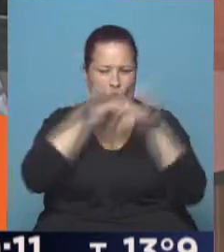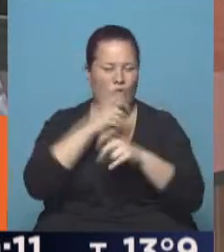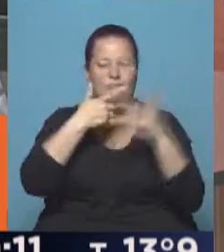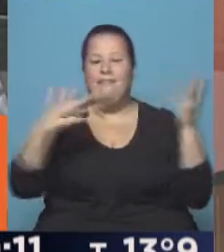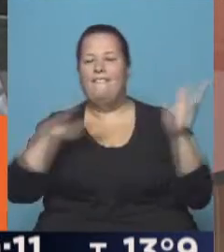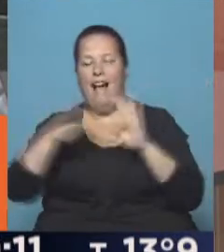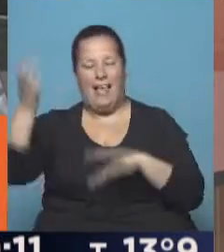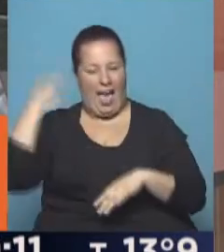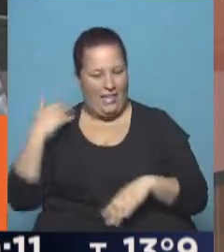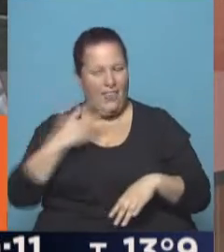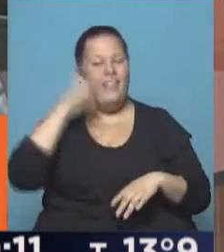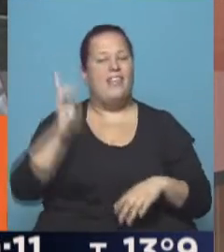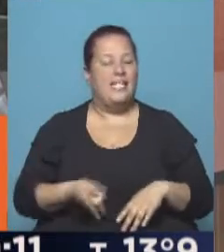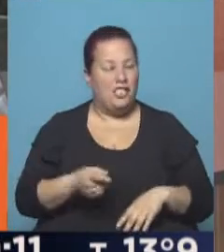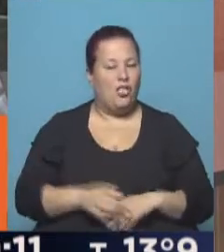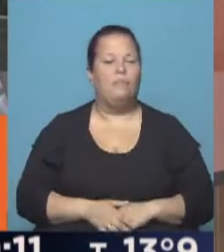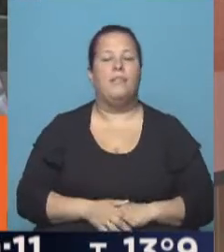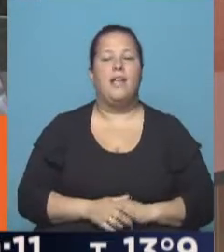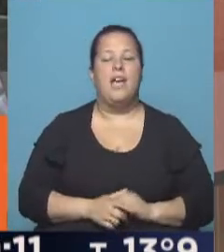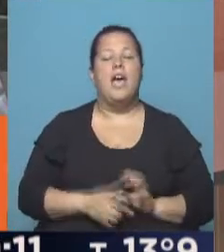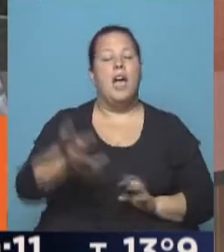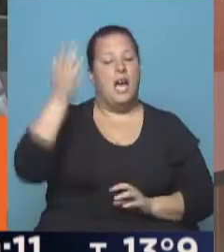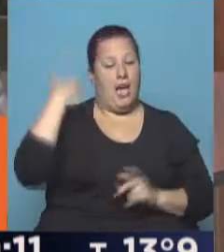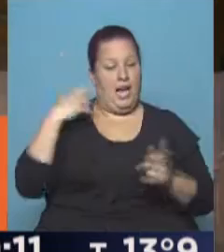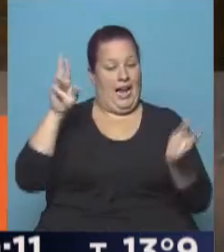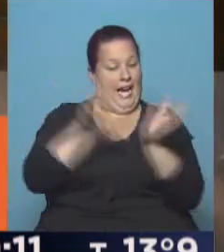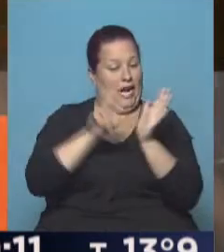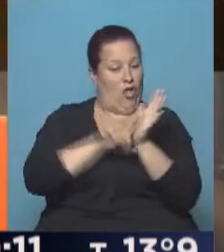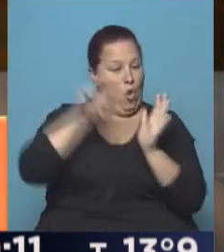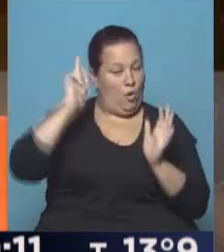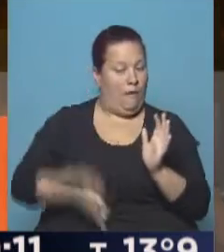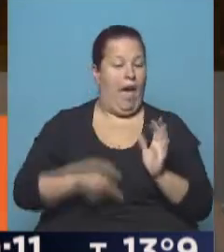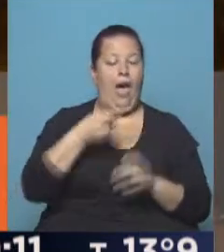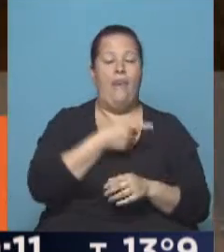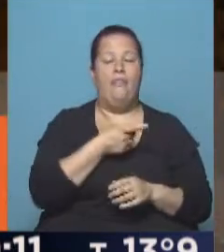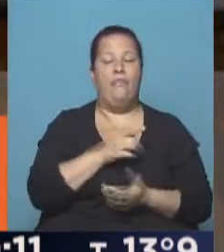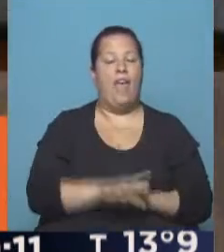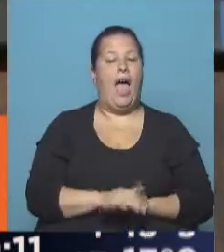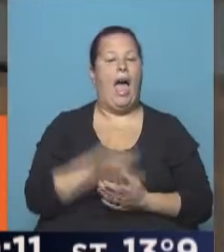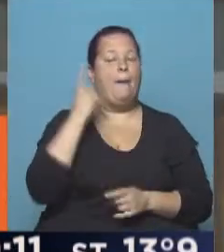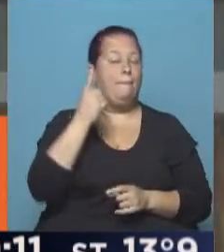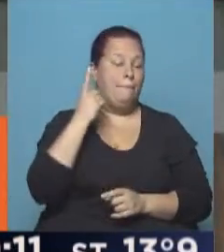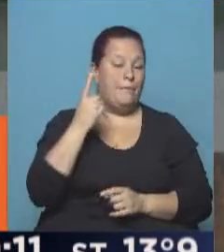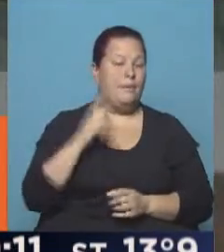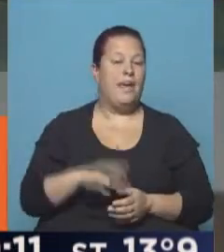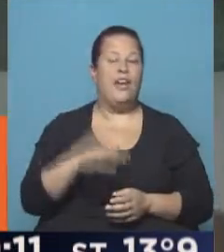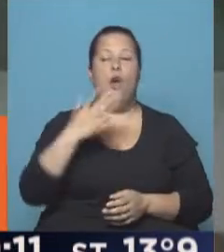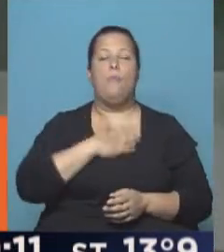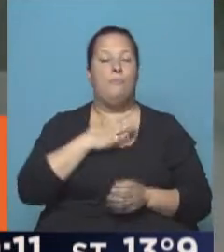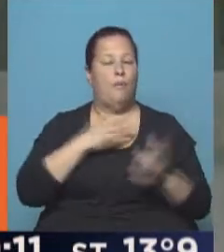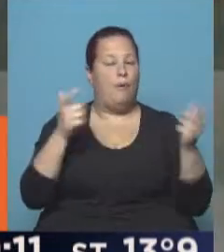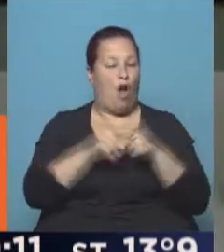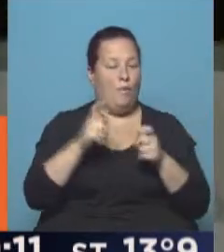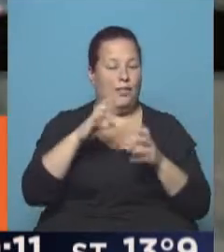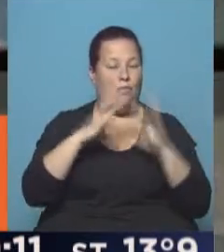el informe anterior. Una decisión que hubo con respecto al patrimonio. Hubo una resolución por parte primero del Comité de